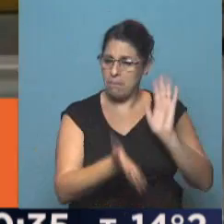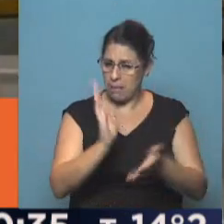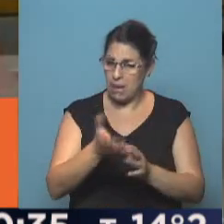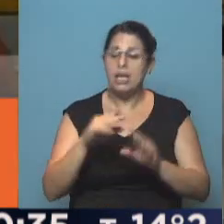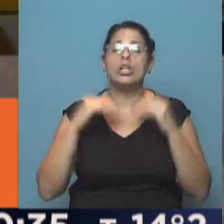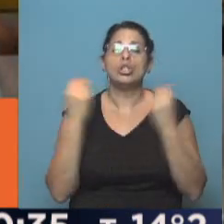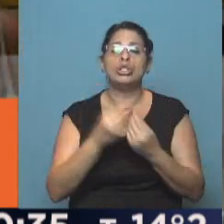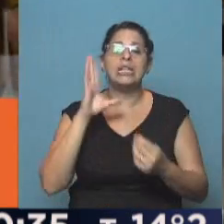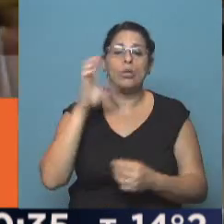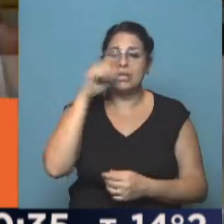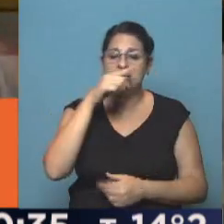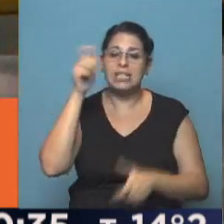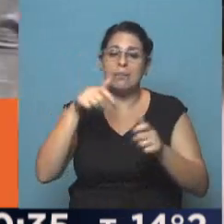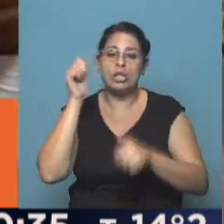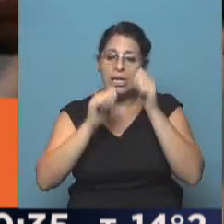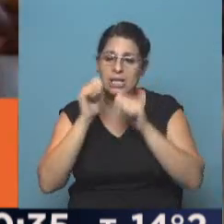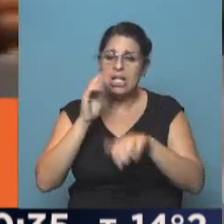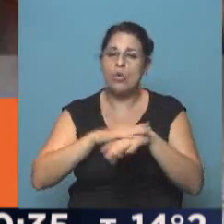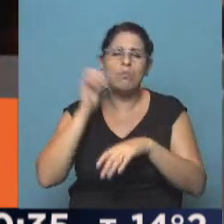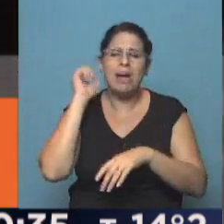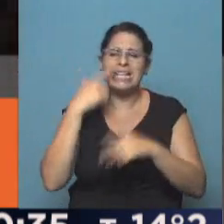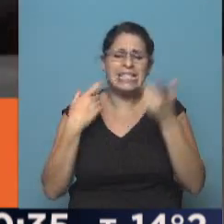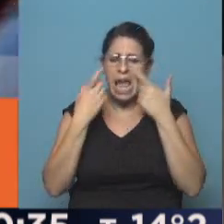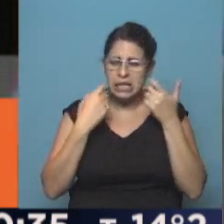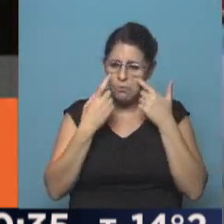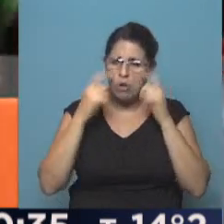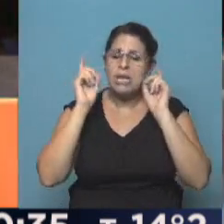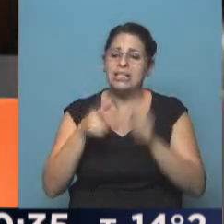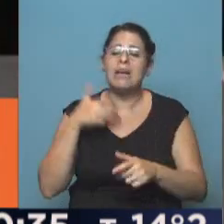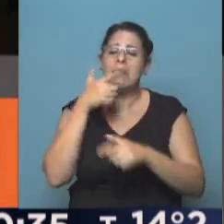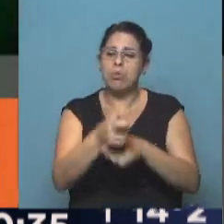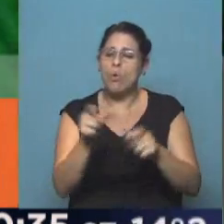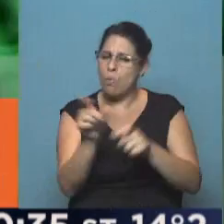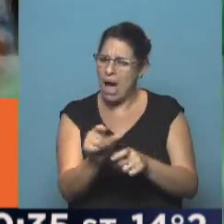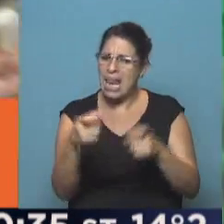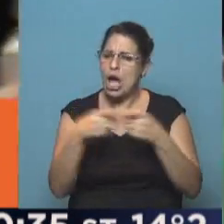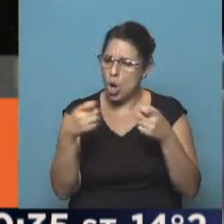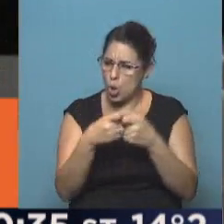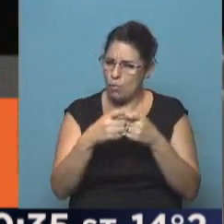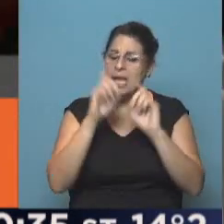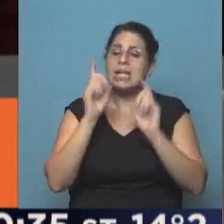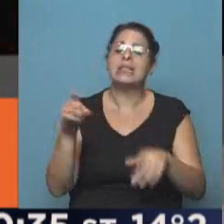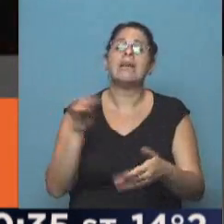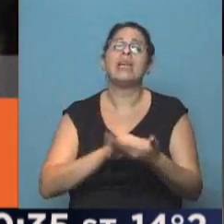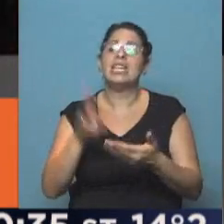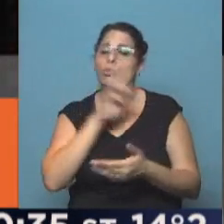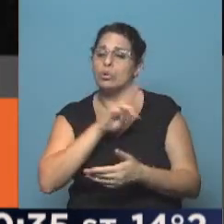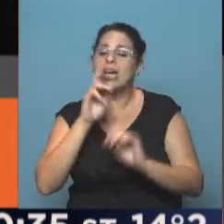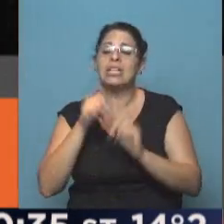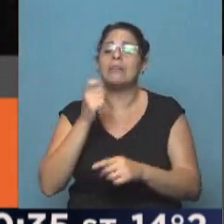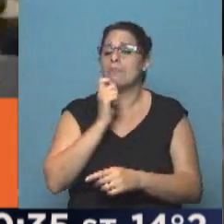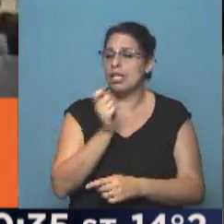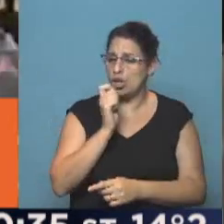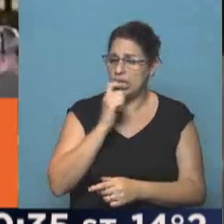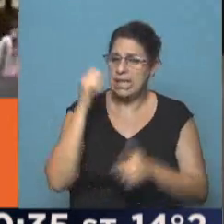personas resultaron heridas por el impacto de gases lacrimógenos y balas de goma, entre ellas una diputada y un reportero gráfico.